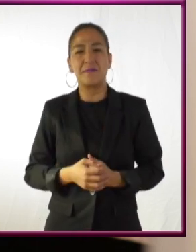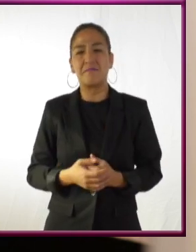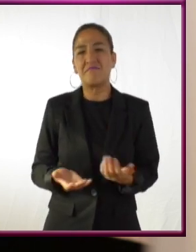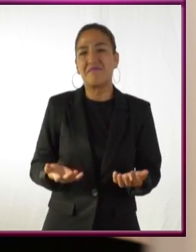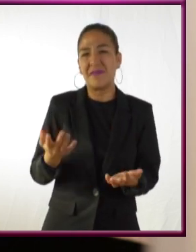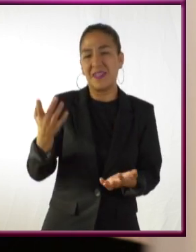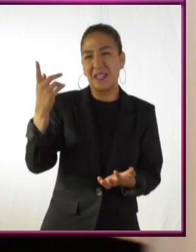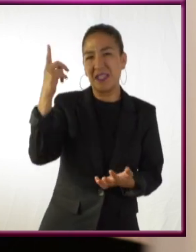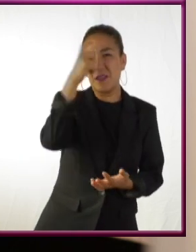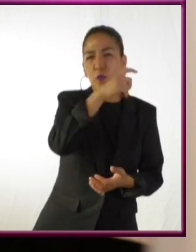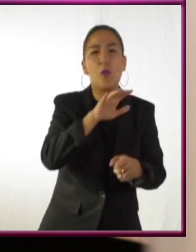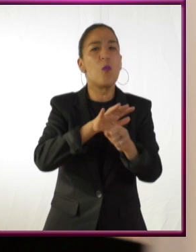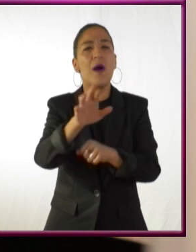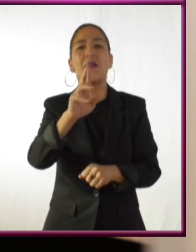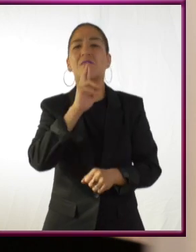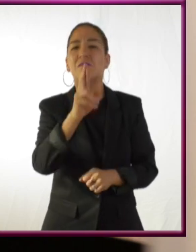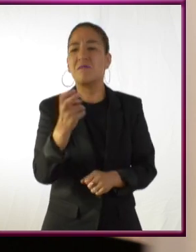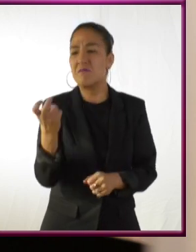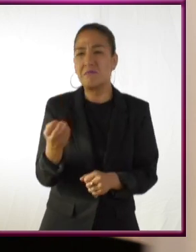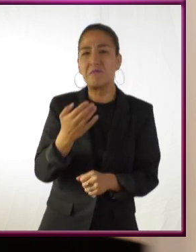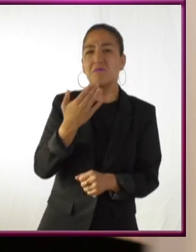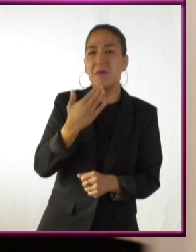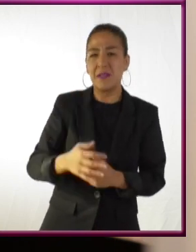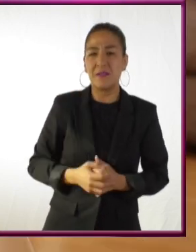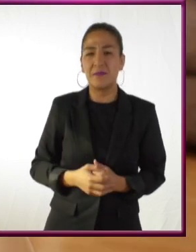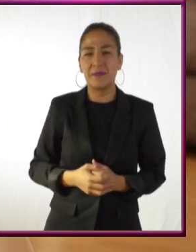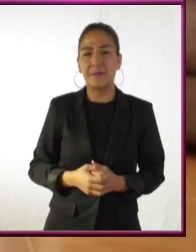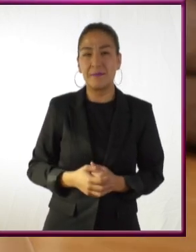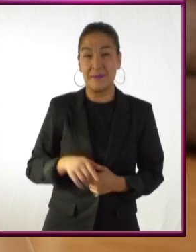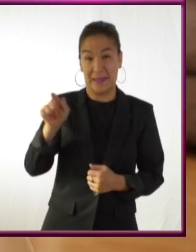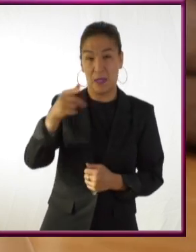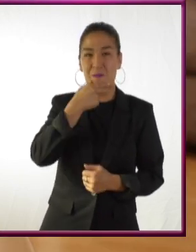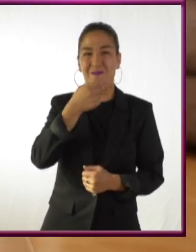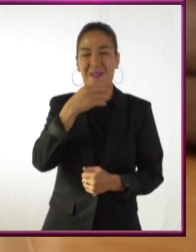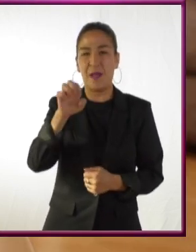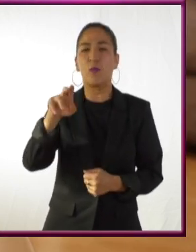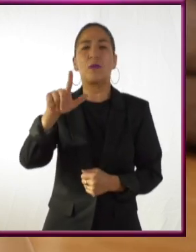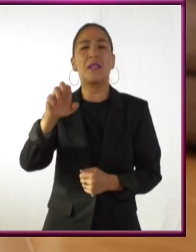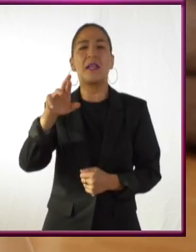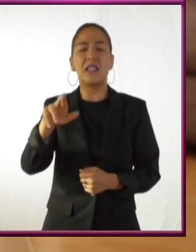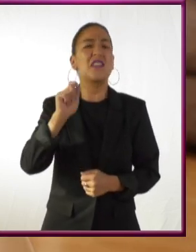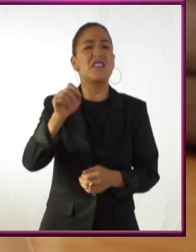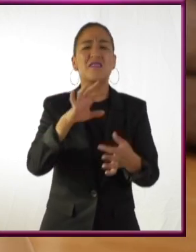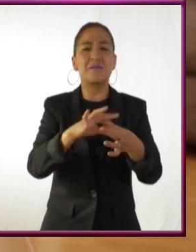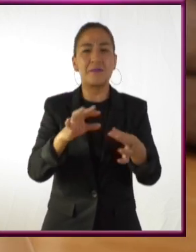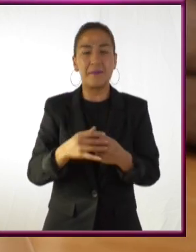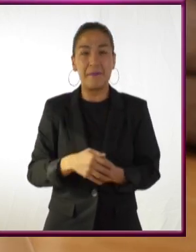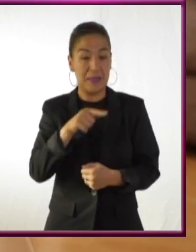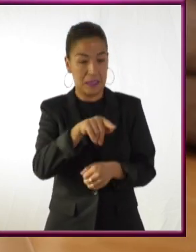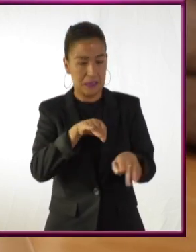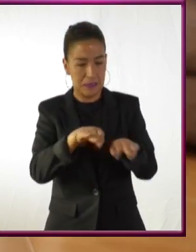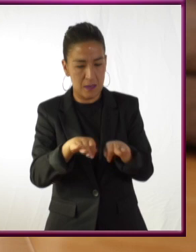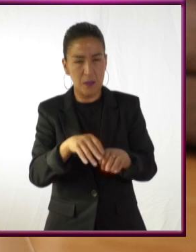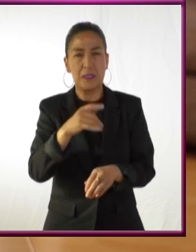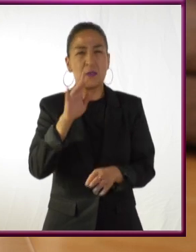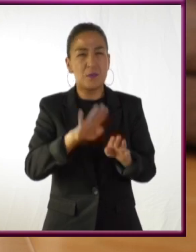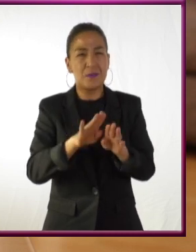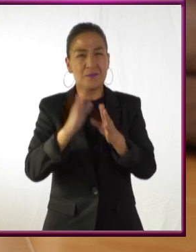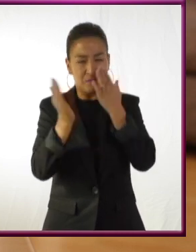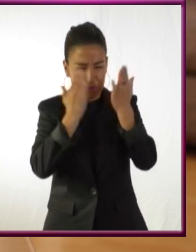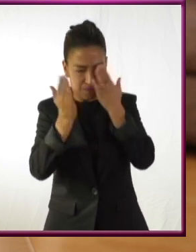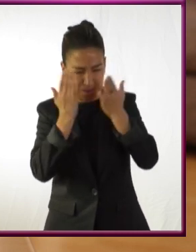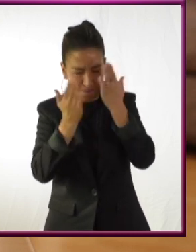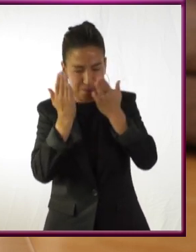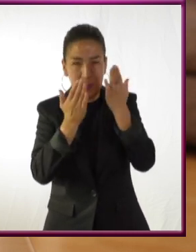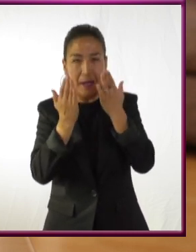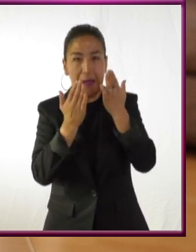matemático, un fundamento riguroso que dijera cuál era la respuesta correcta. Y Euler se topó con el problema, empezó a trabajar en él,